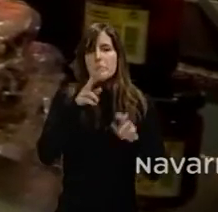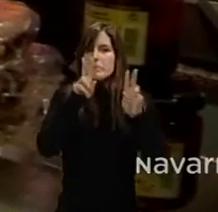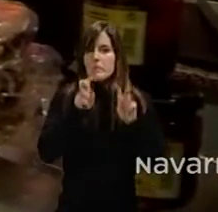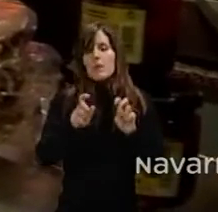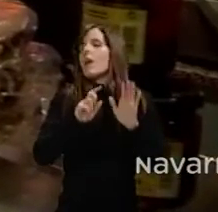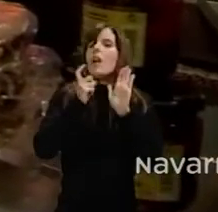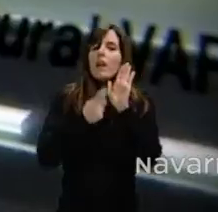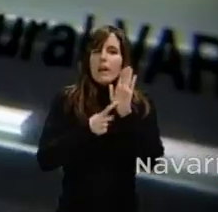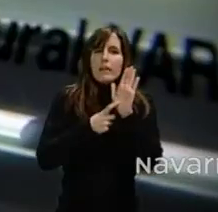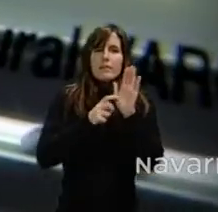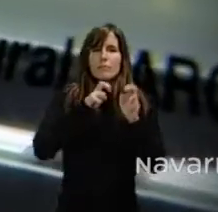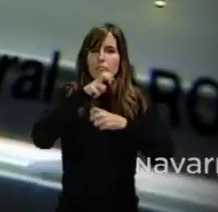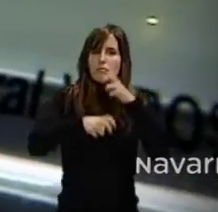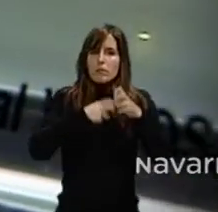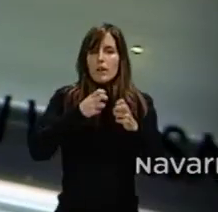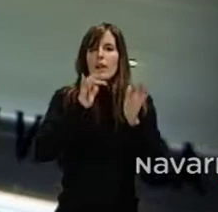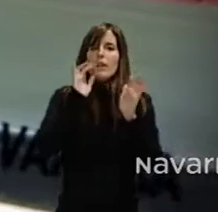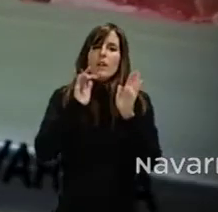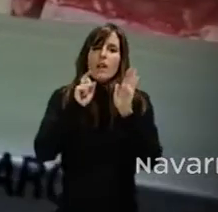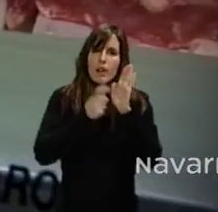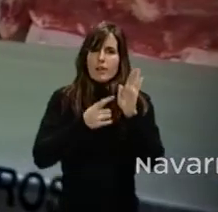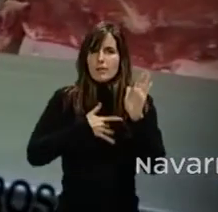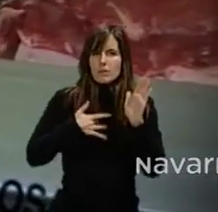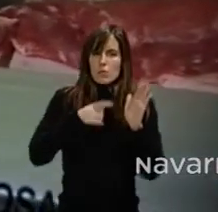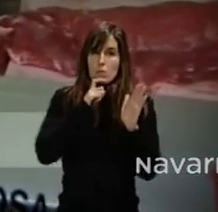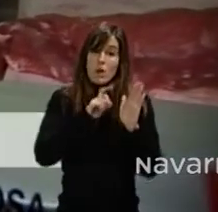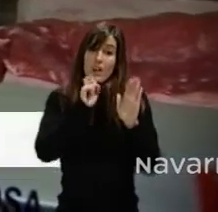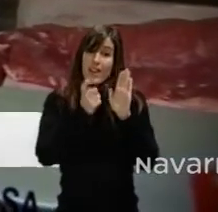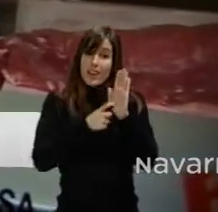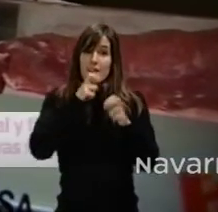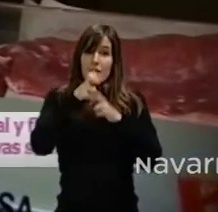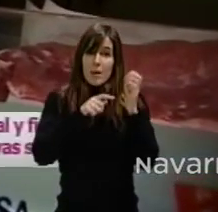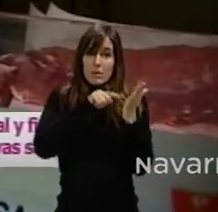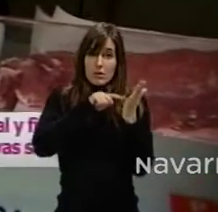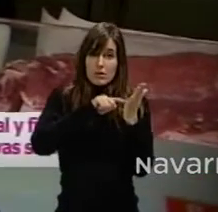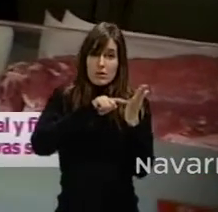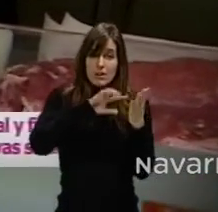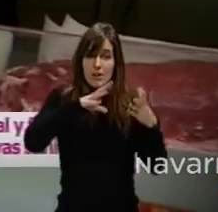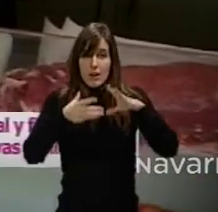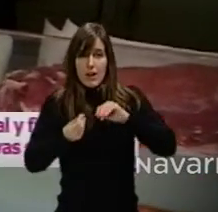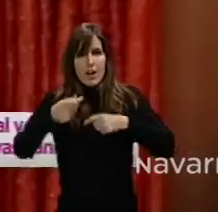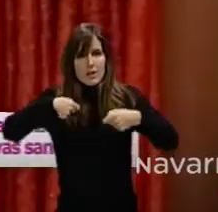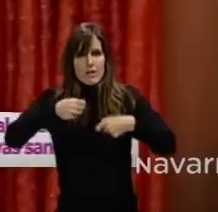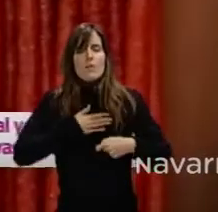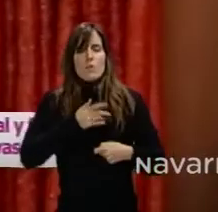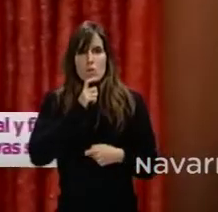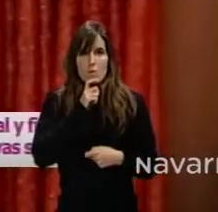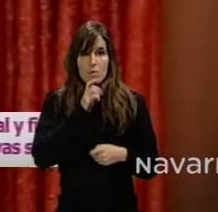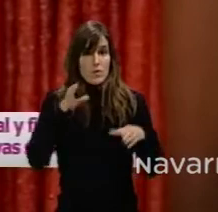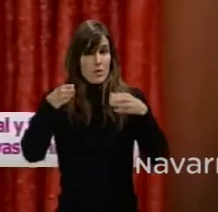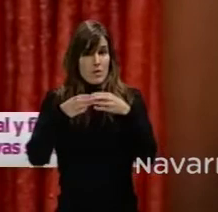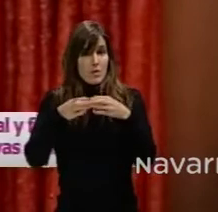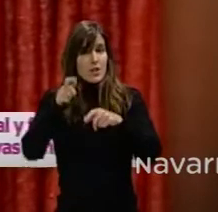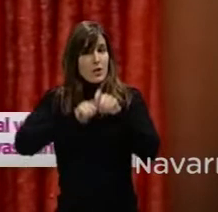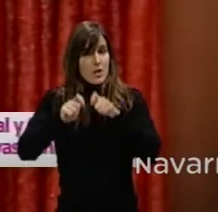la legislación sanitaria ¿cómo aplicar esos cambios a mi negocio? el gremio es el que se reúne con los estamentos